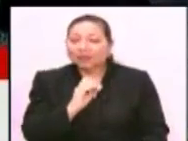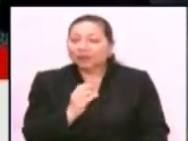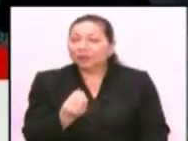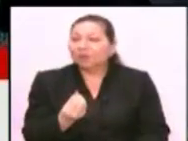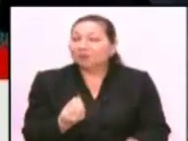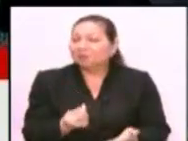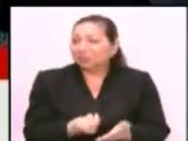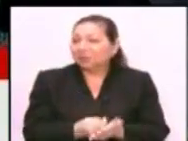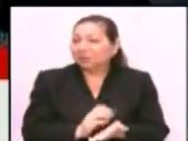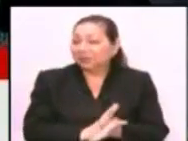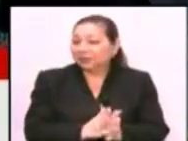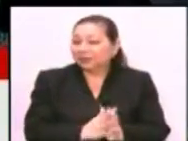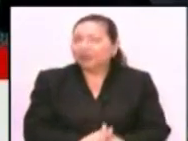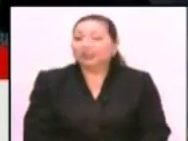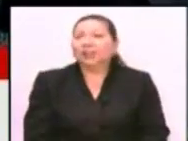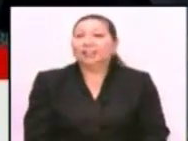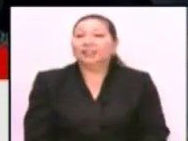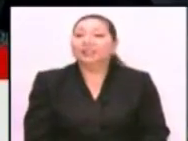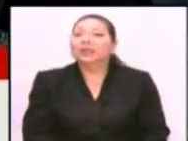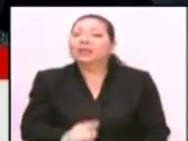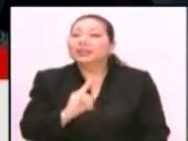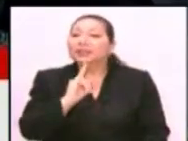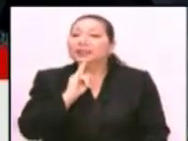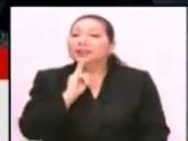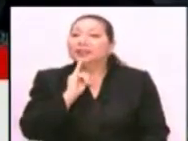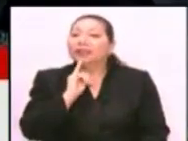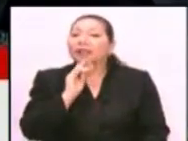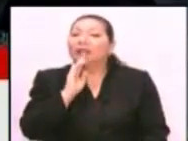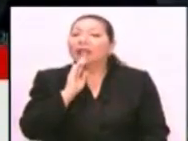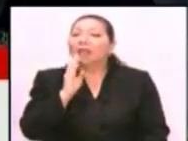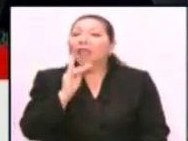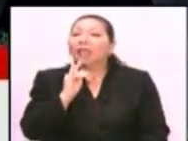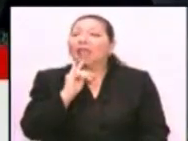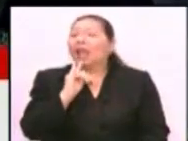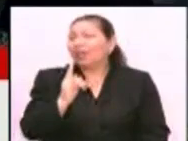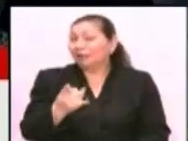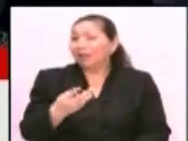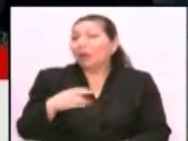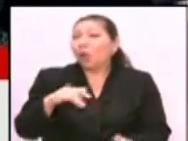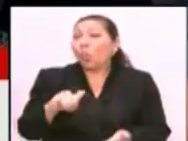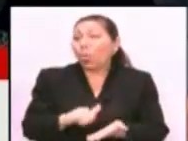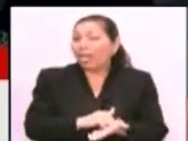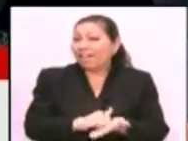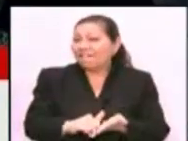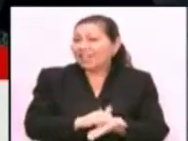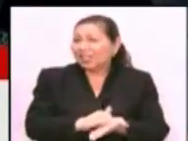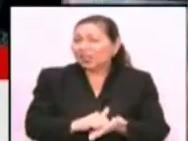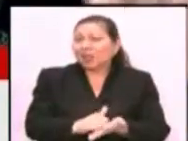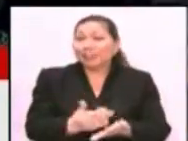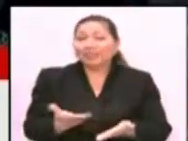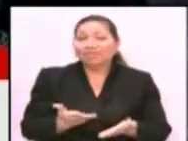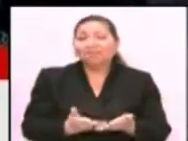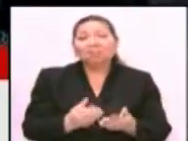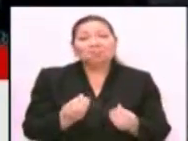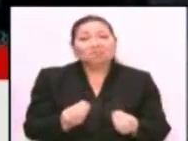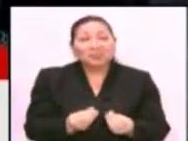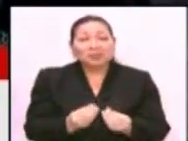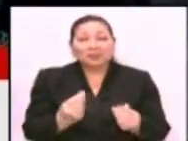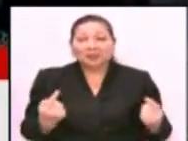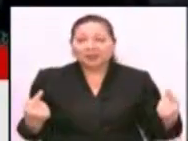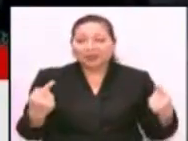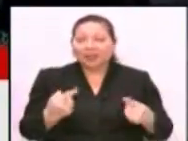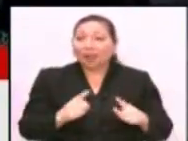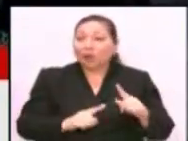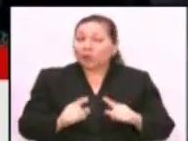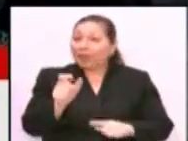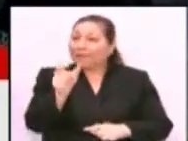Un dato interesante es que en el caso de Estados Unidos, en la ciudad de Nueva York, se implementó este modelo, y lo que pasó fue un poco controversial.